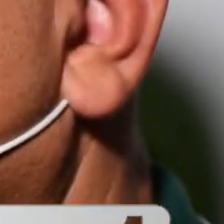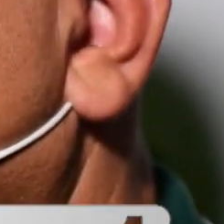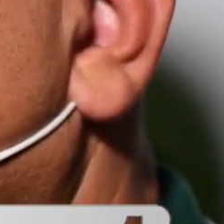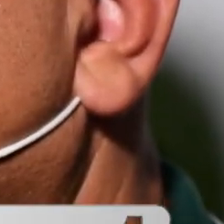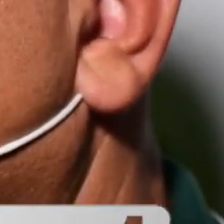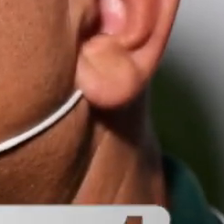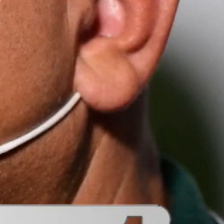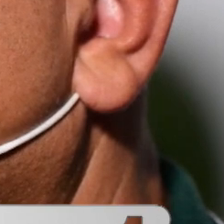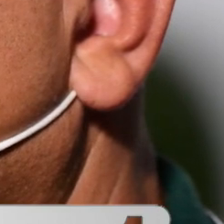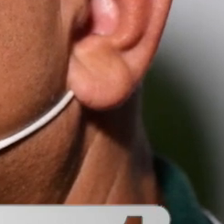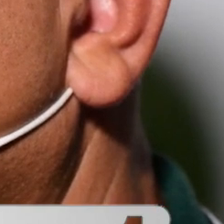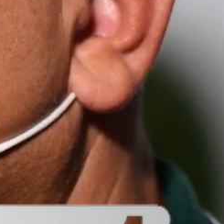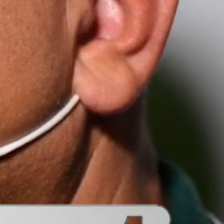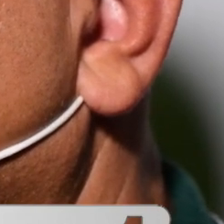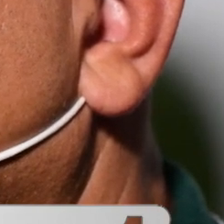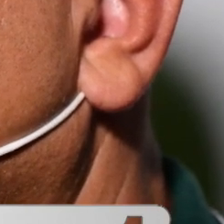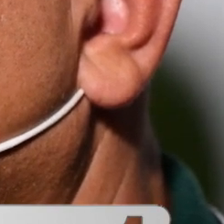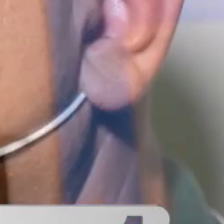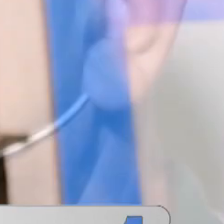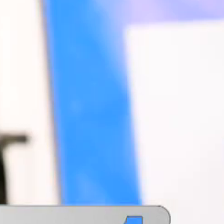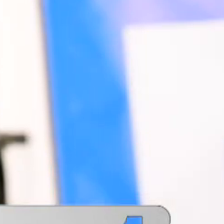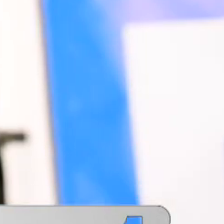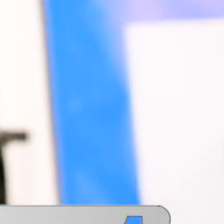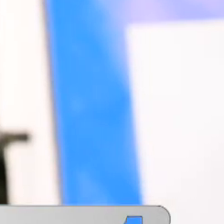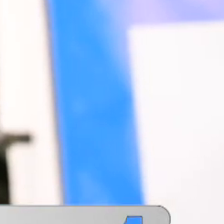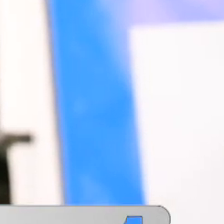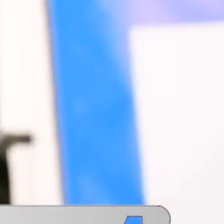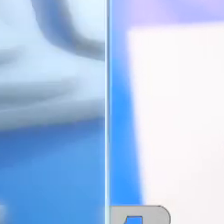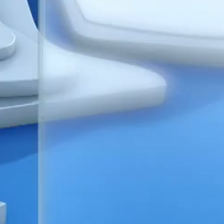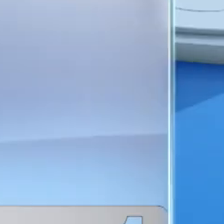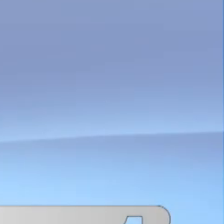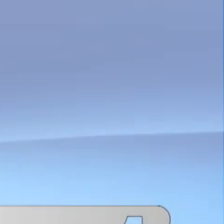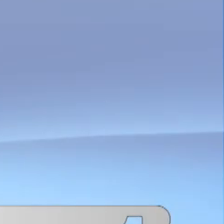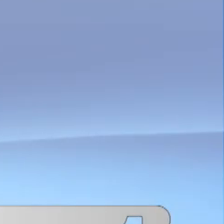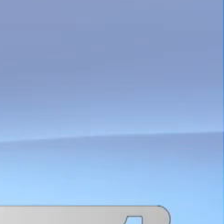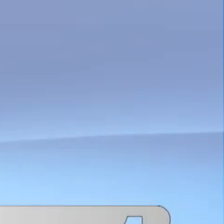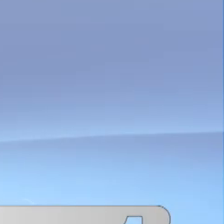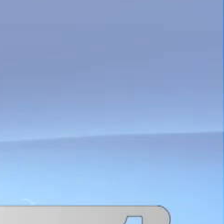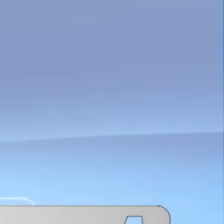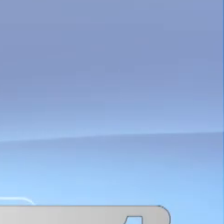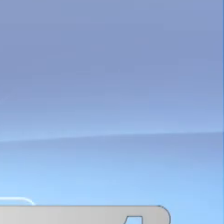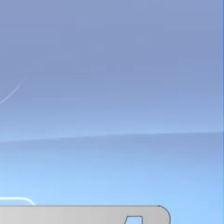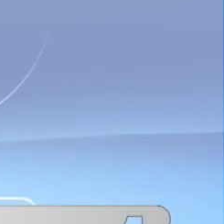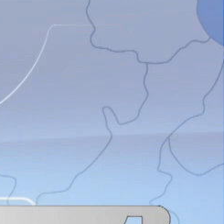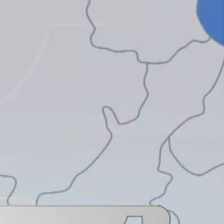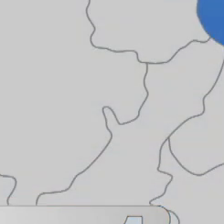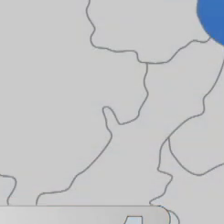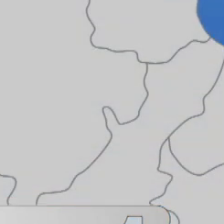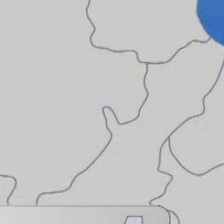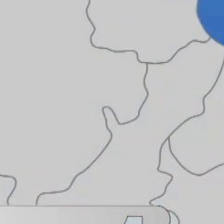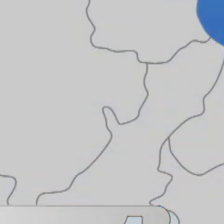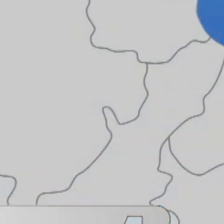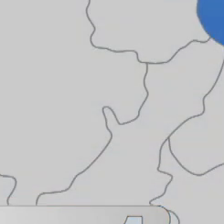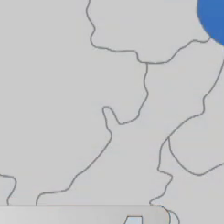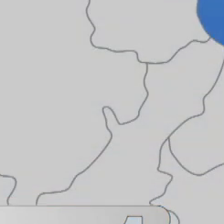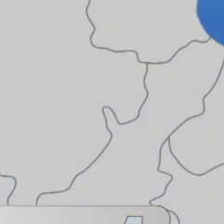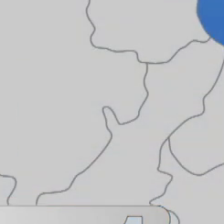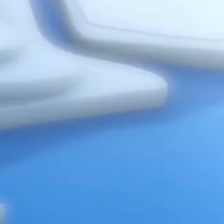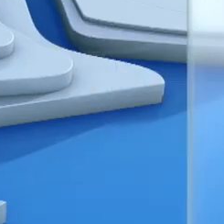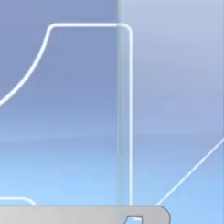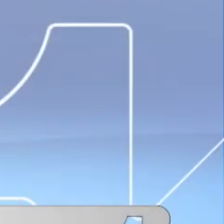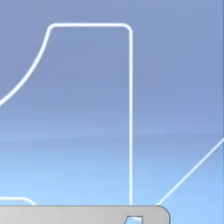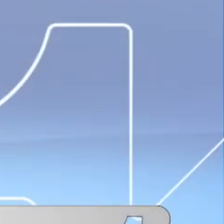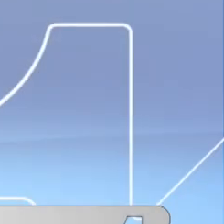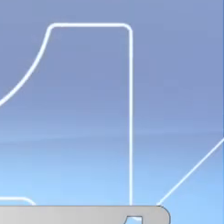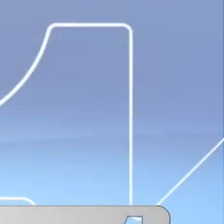alias manolo en 10 días se cumple un año de su entrega dos soldados mueren en ataque armado en antioquia